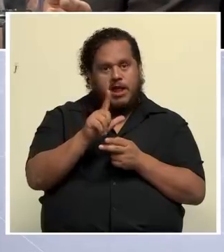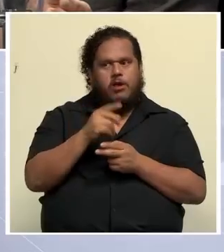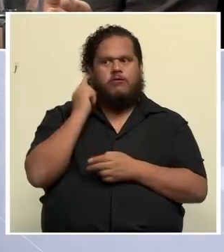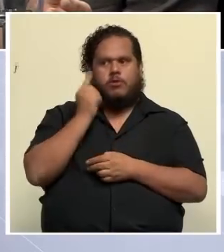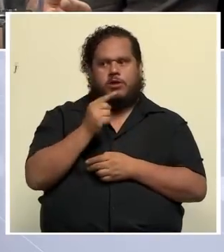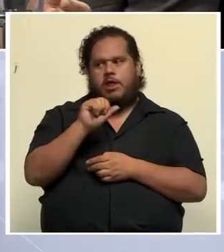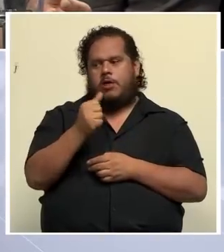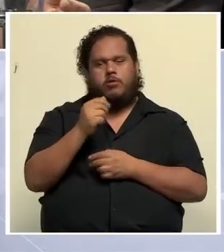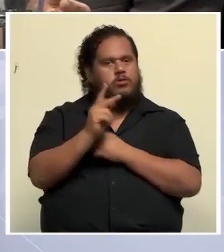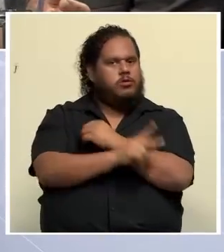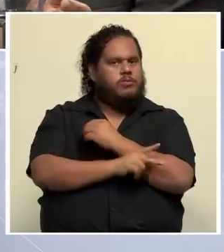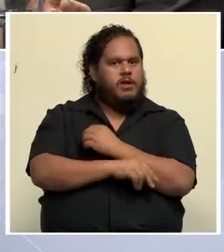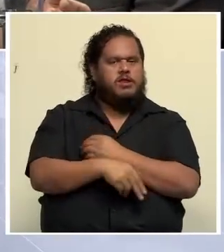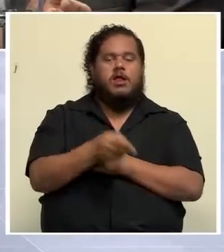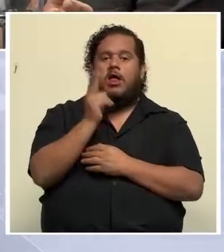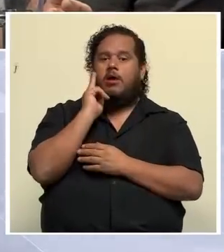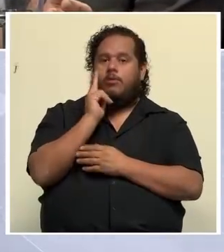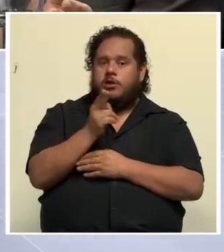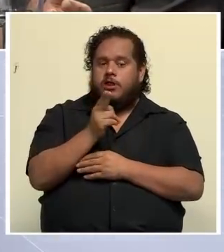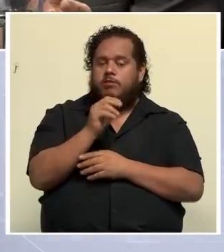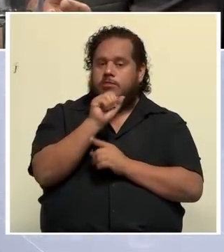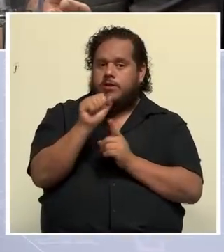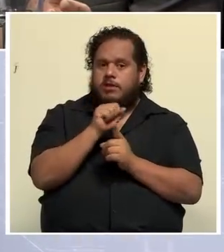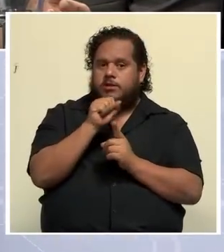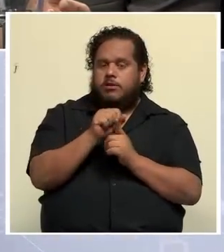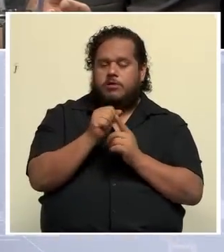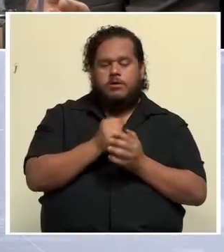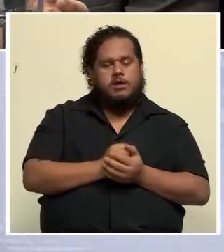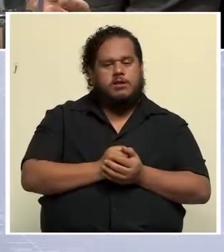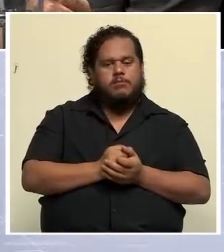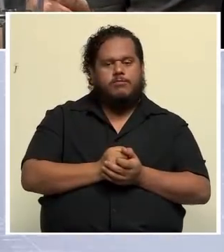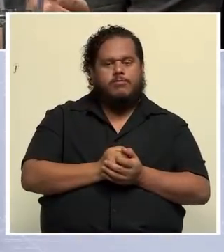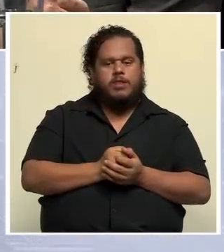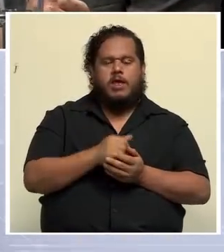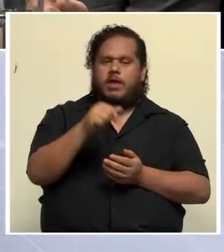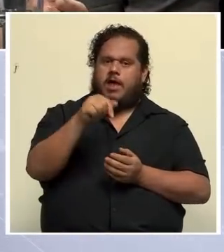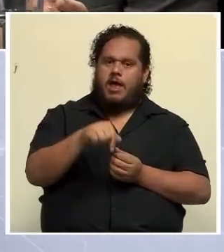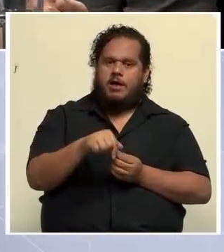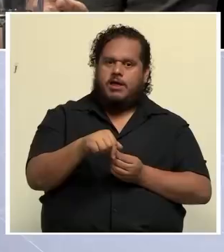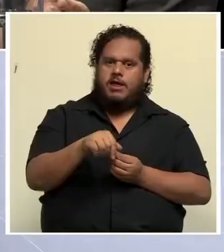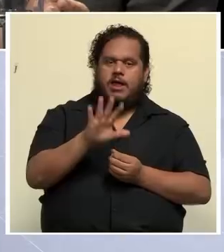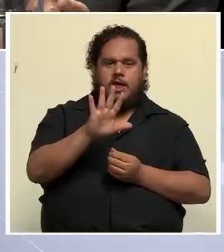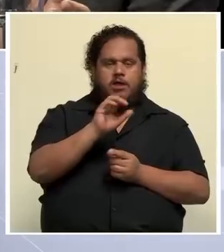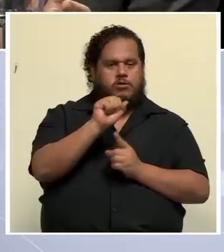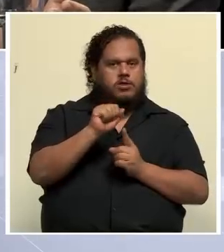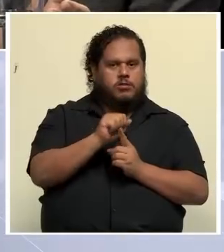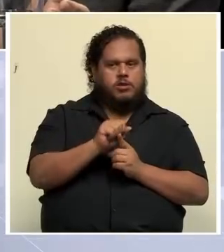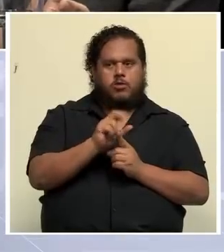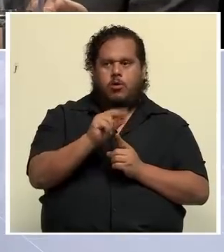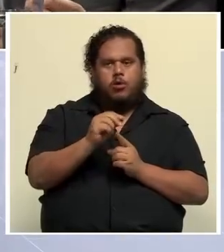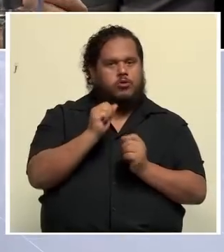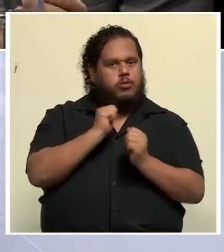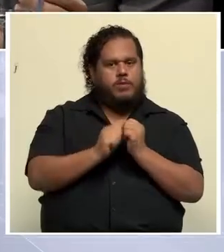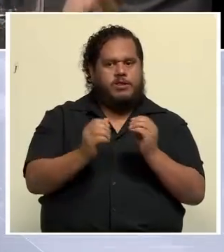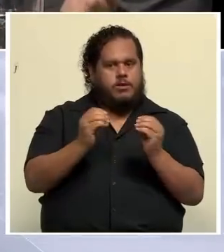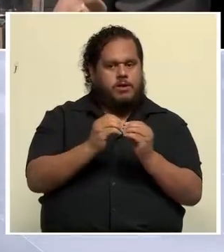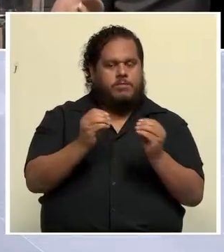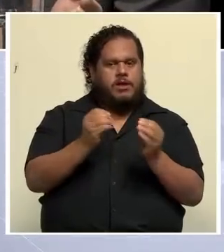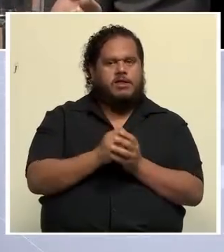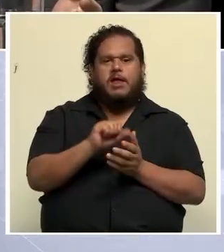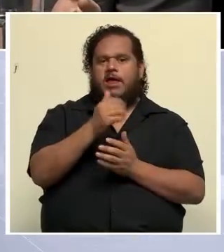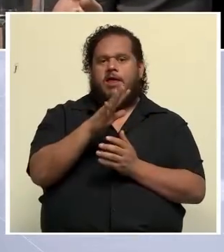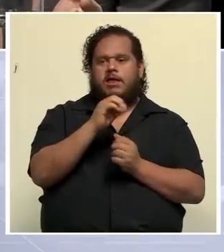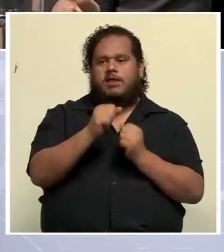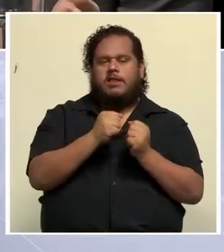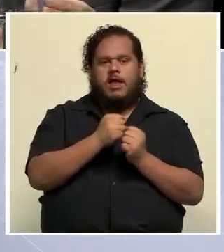otros países por esos mismos hechos que aquí en su caso no llegaron a más. Don José María, 15 años